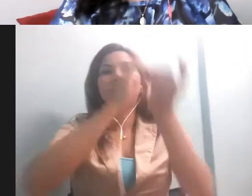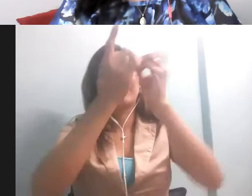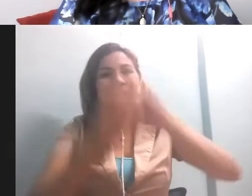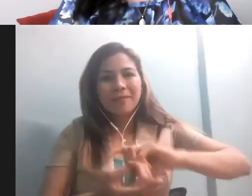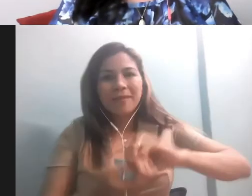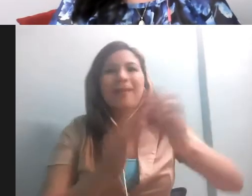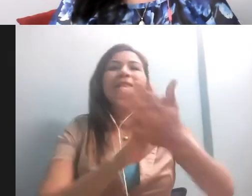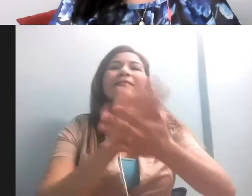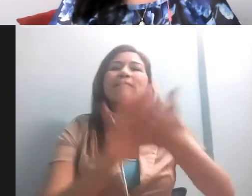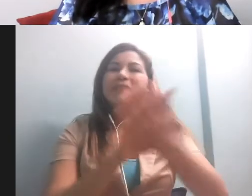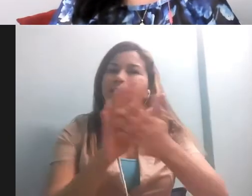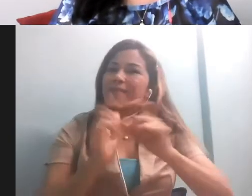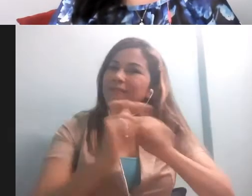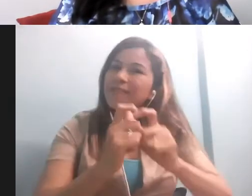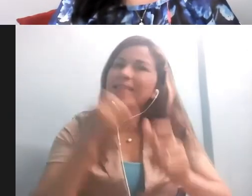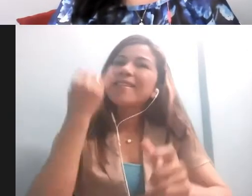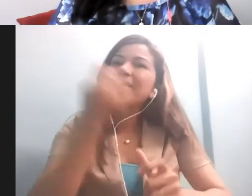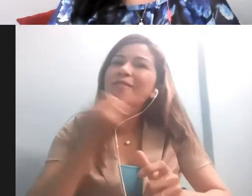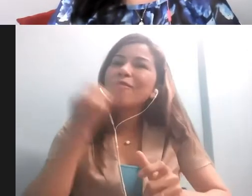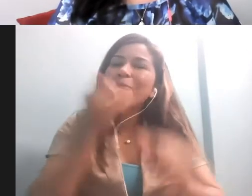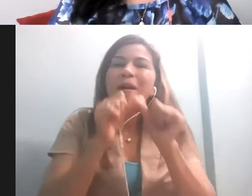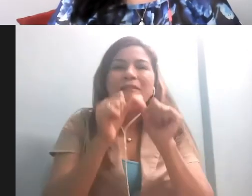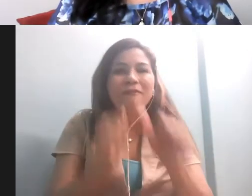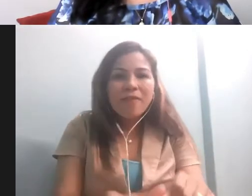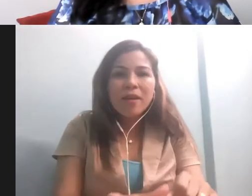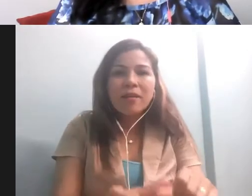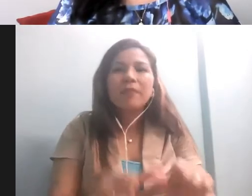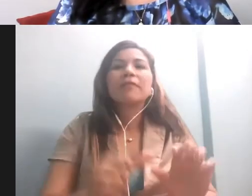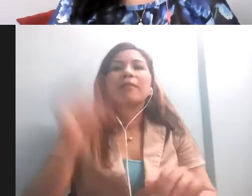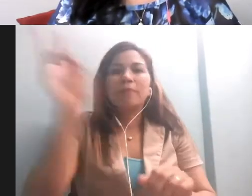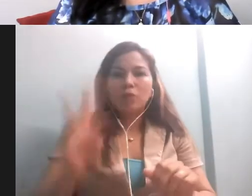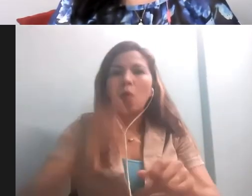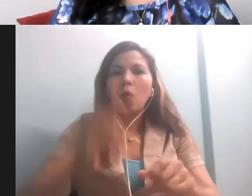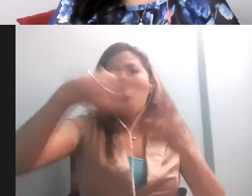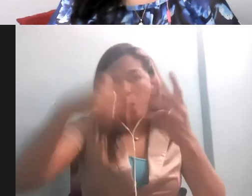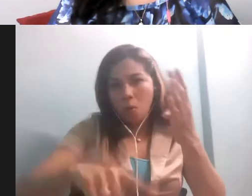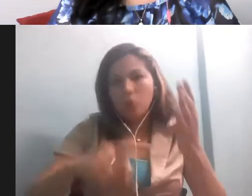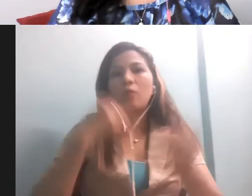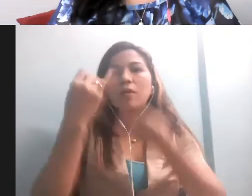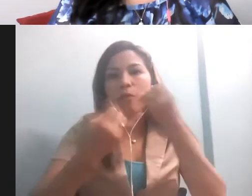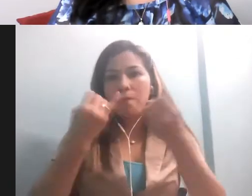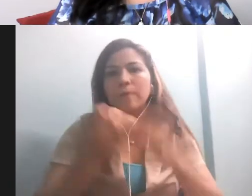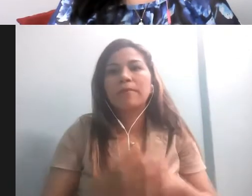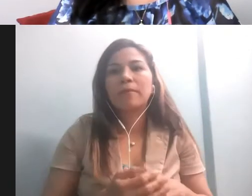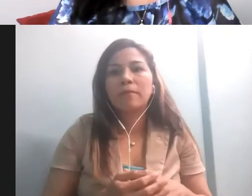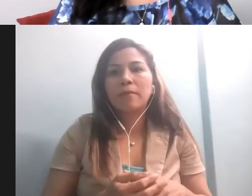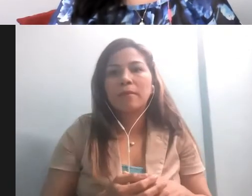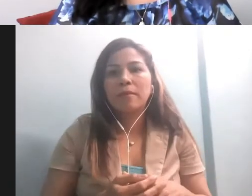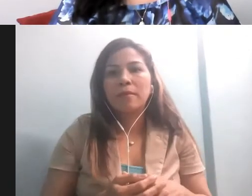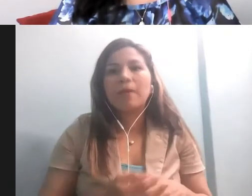de señas es un idioma oficial en nuestro país, al menos en Venezuela, en otros países también lo es, y también está la tendencia del bilingüismo,